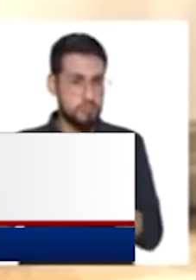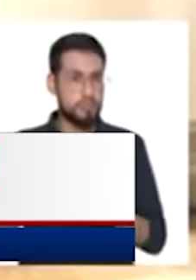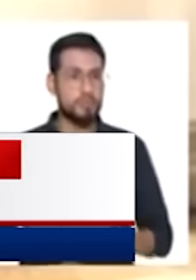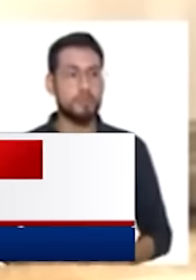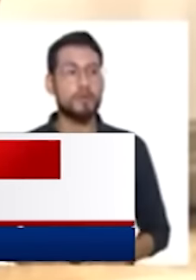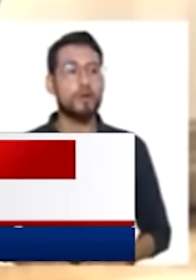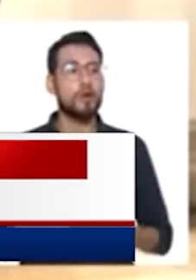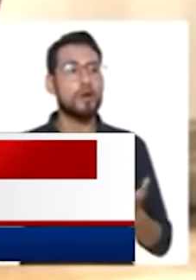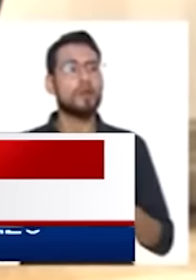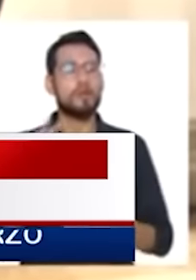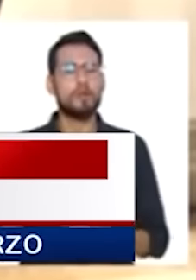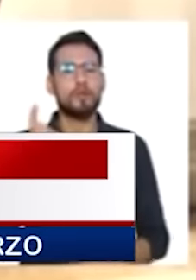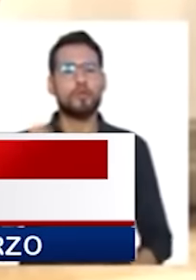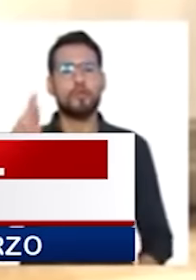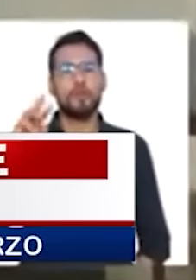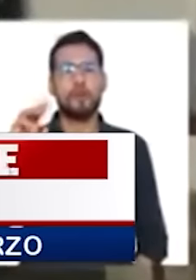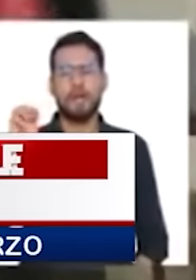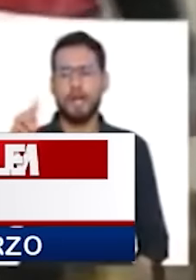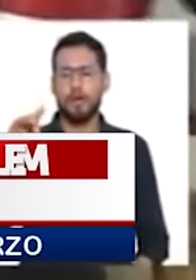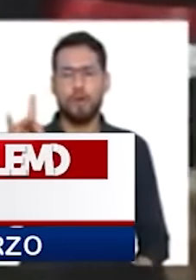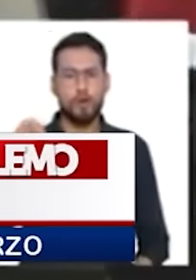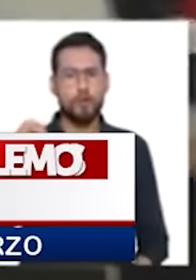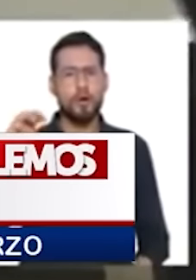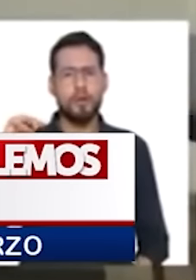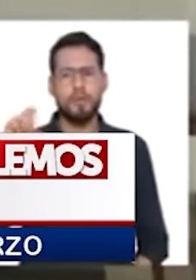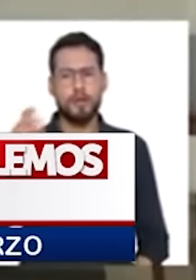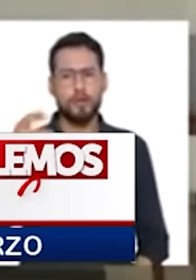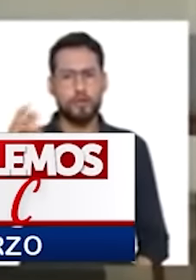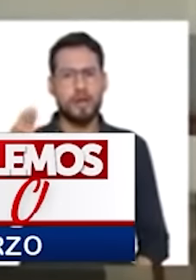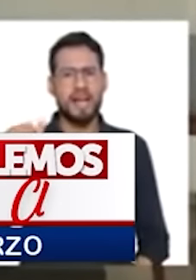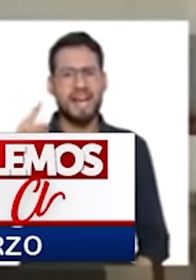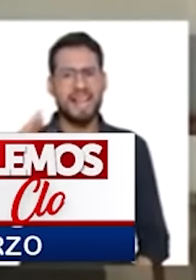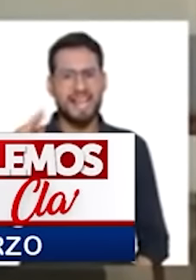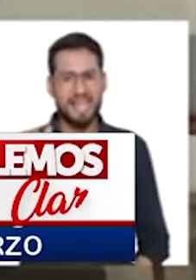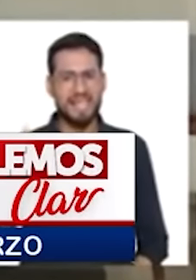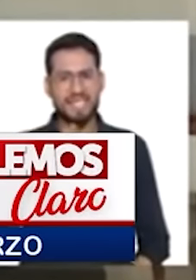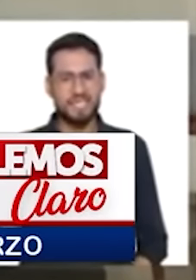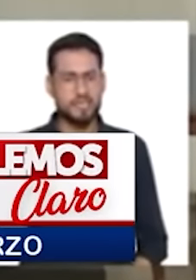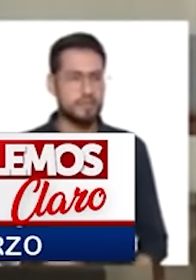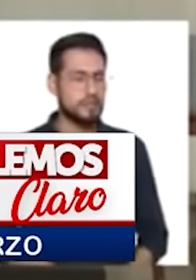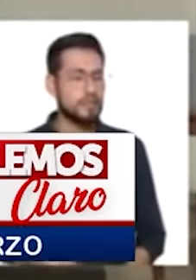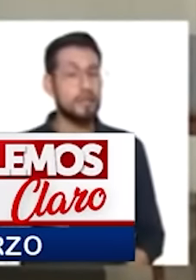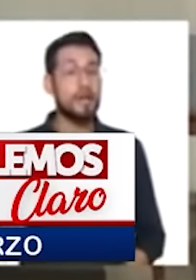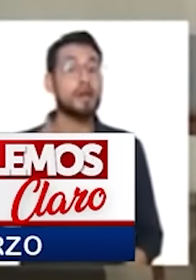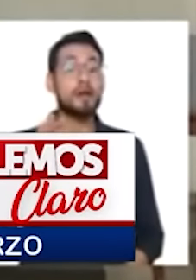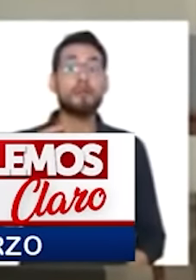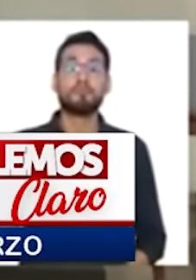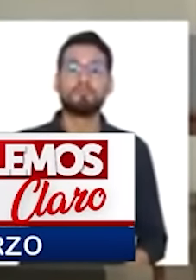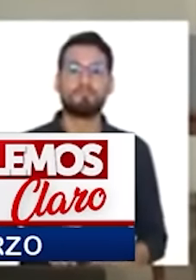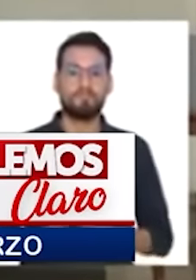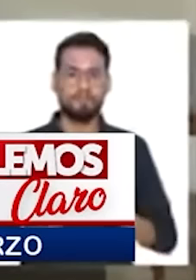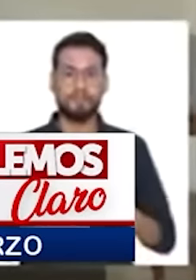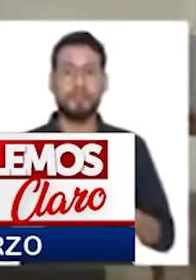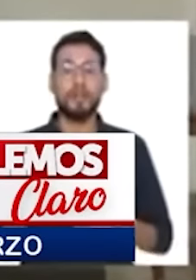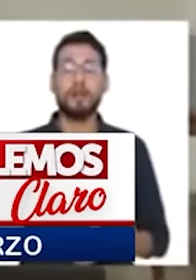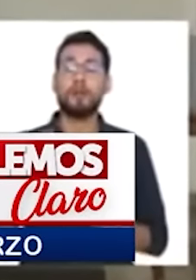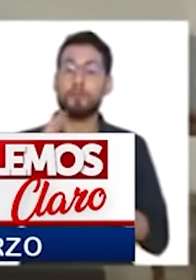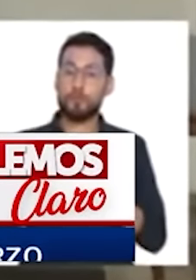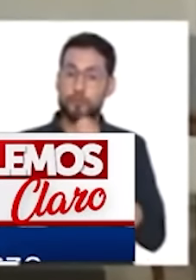cartera como es el doctor Eduardo Melchor Arana Suprema número 067